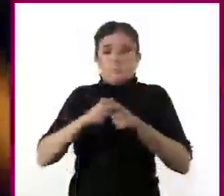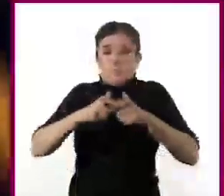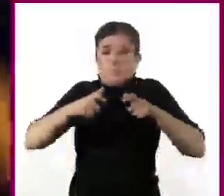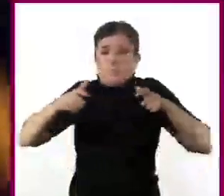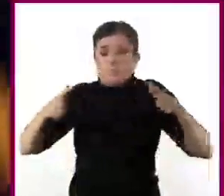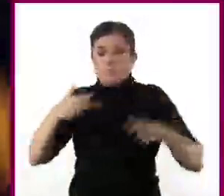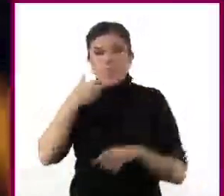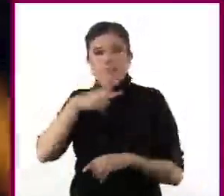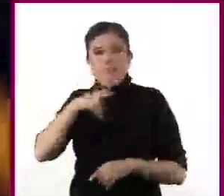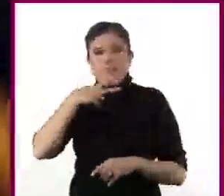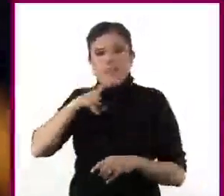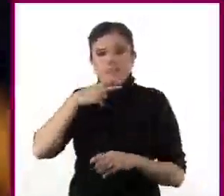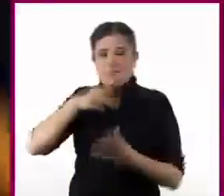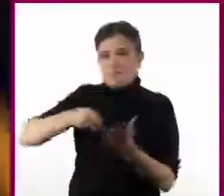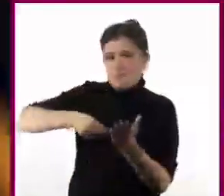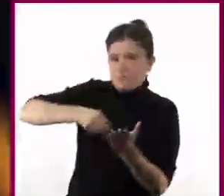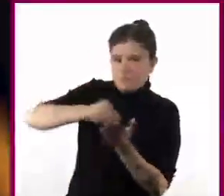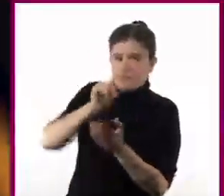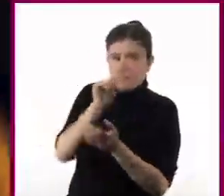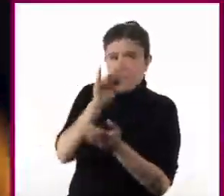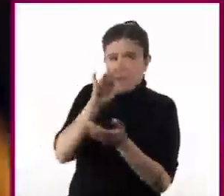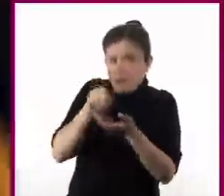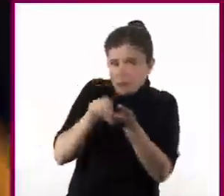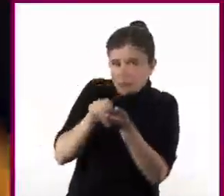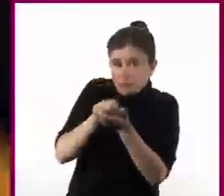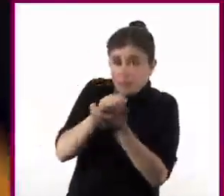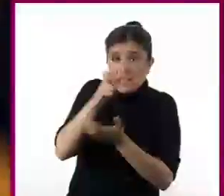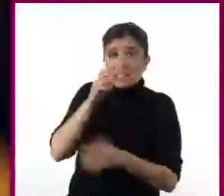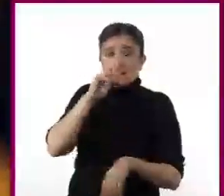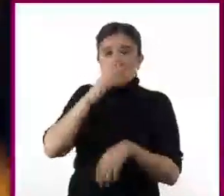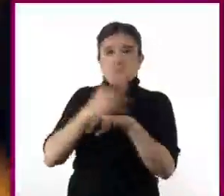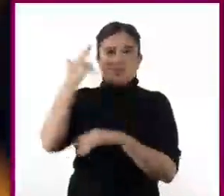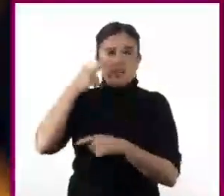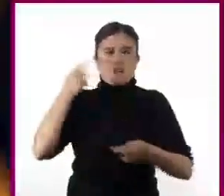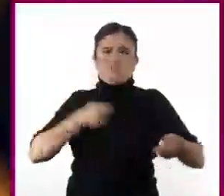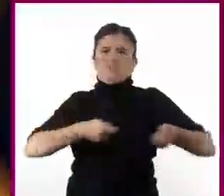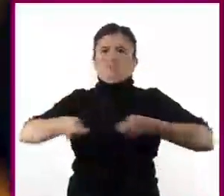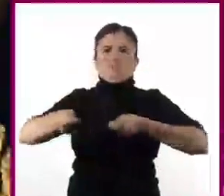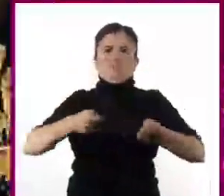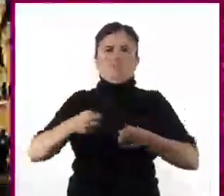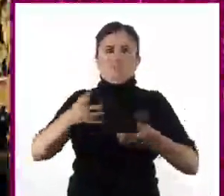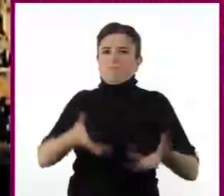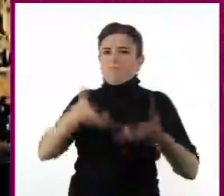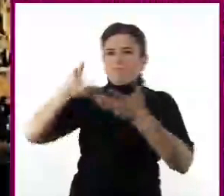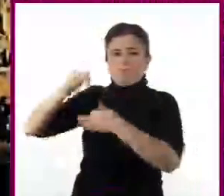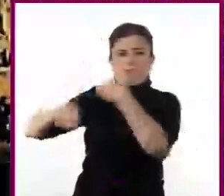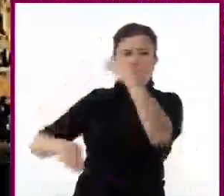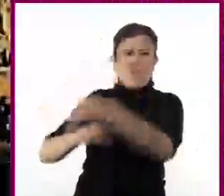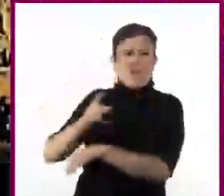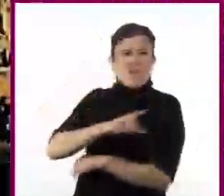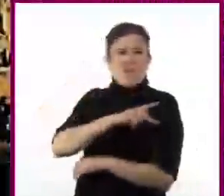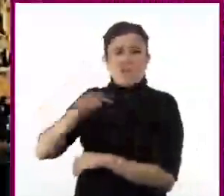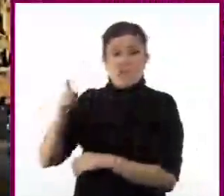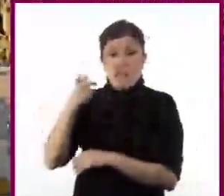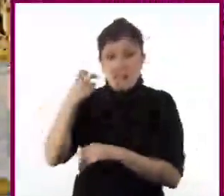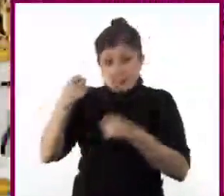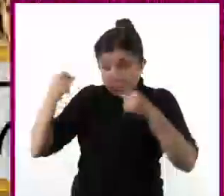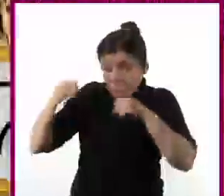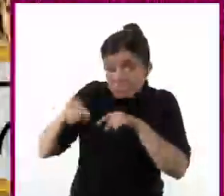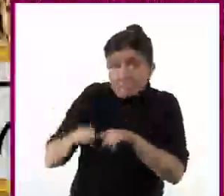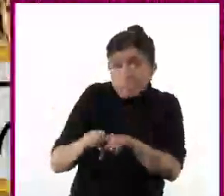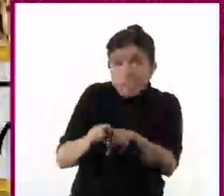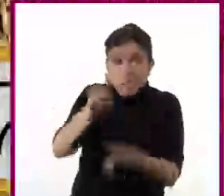de tabaco, con lo que la corona se hizo cargo absoluto de esta empresa. Paralelamente a estas reformas,